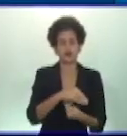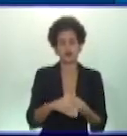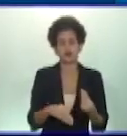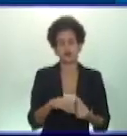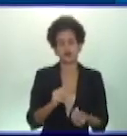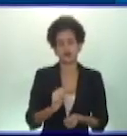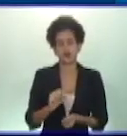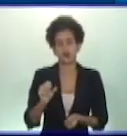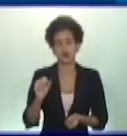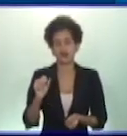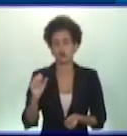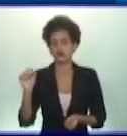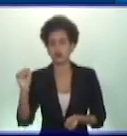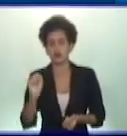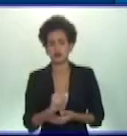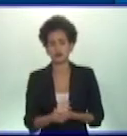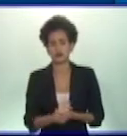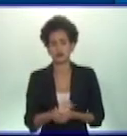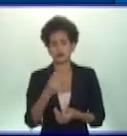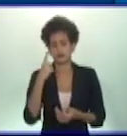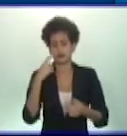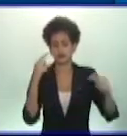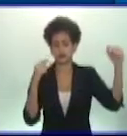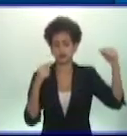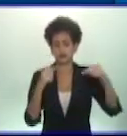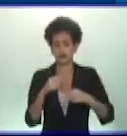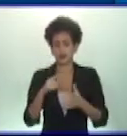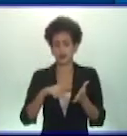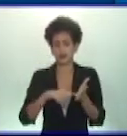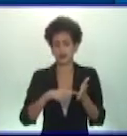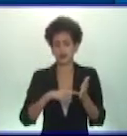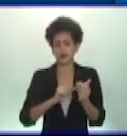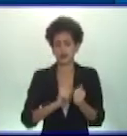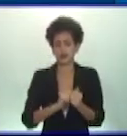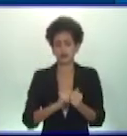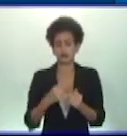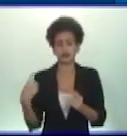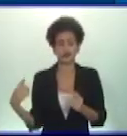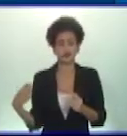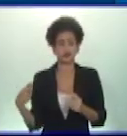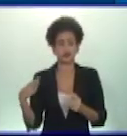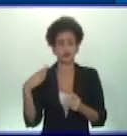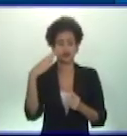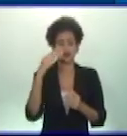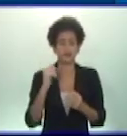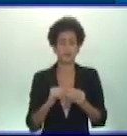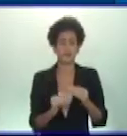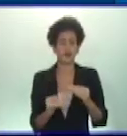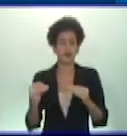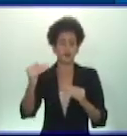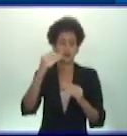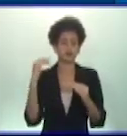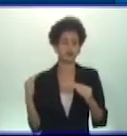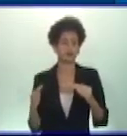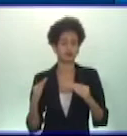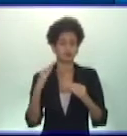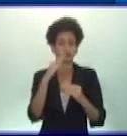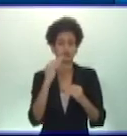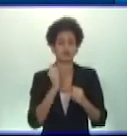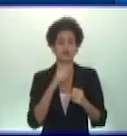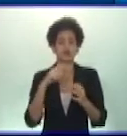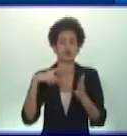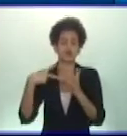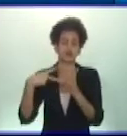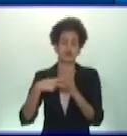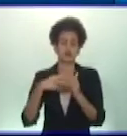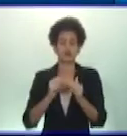que multiplicar y si queremos convertir de una unidad menor a una unidad mayor, tenemos que dividir. Esto también lo hacemos en